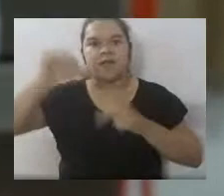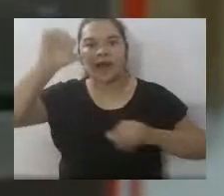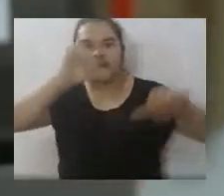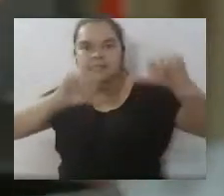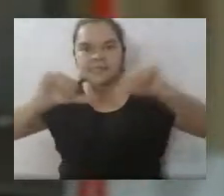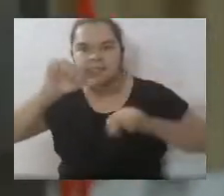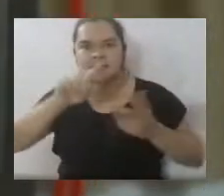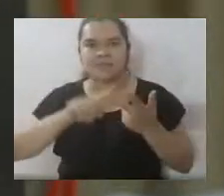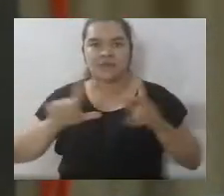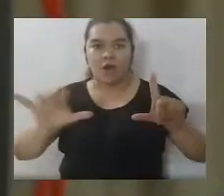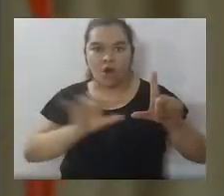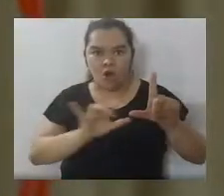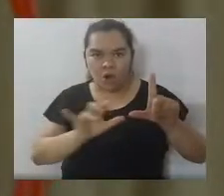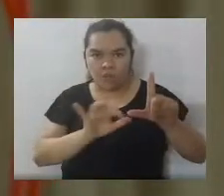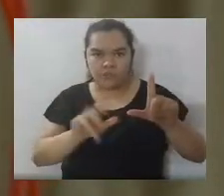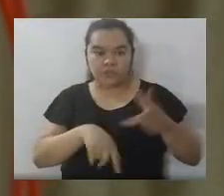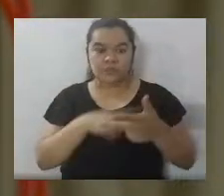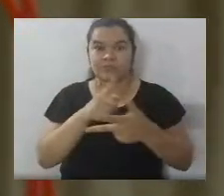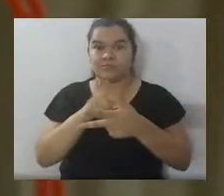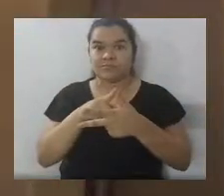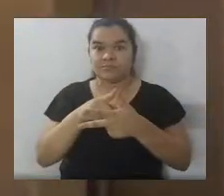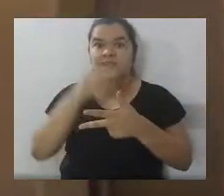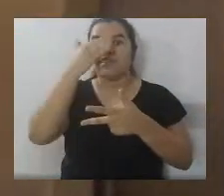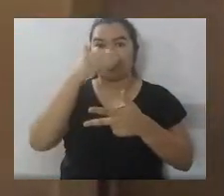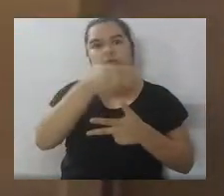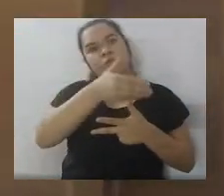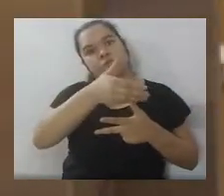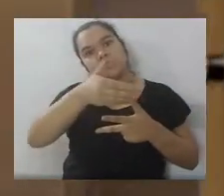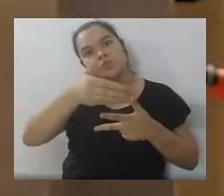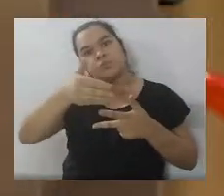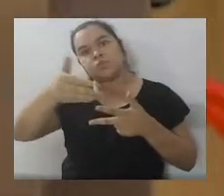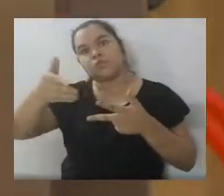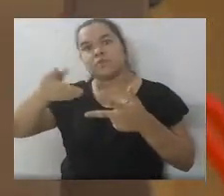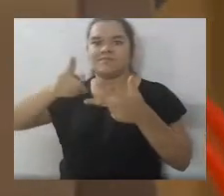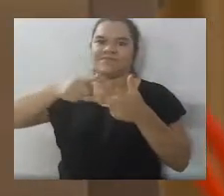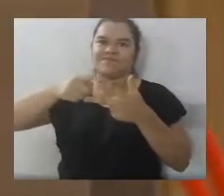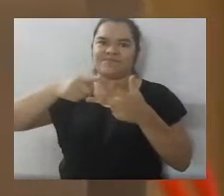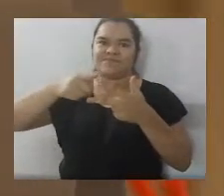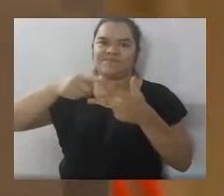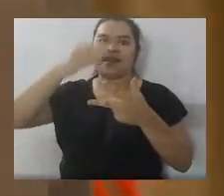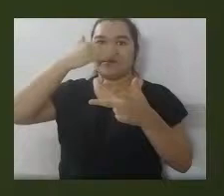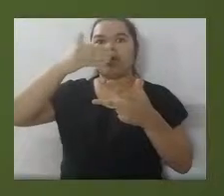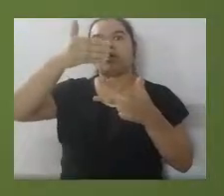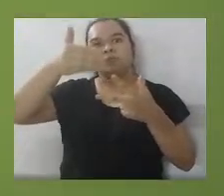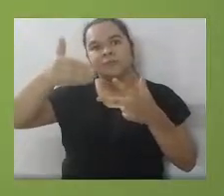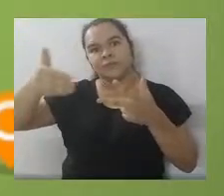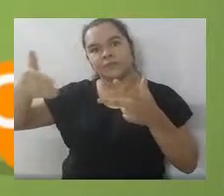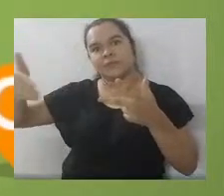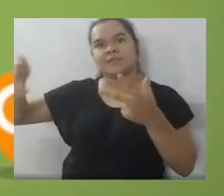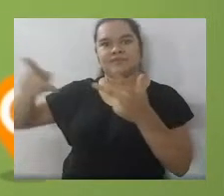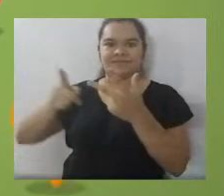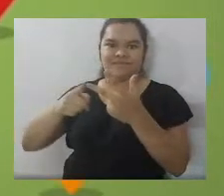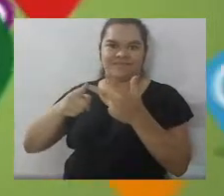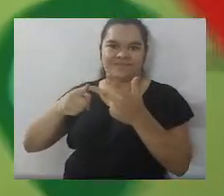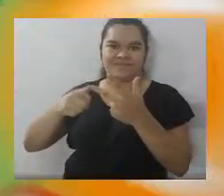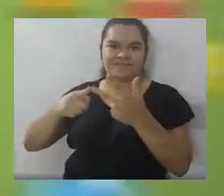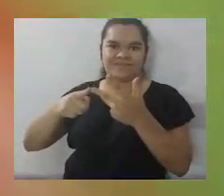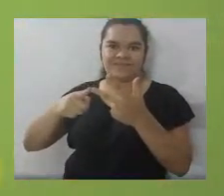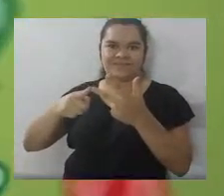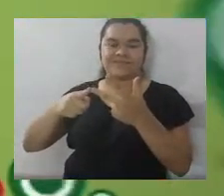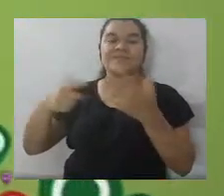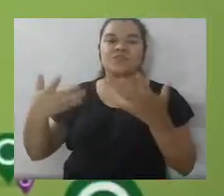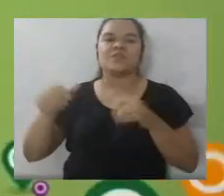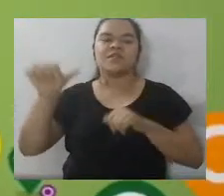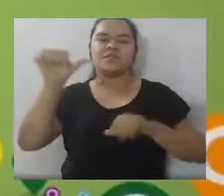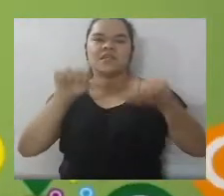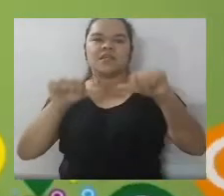desde la química, desde la computación, para hacer esa la plataforma del primer escalón para sentar una